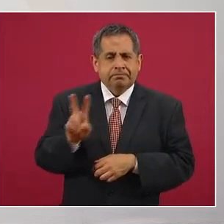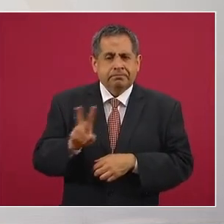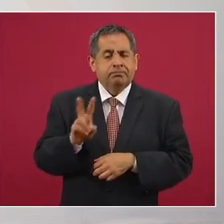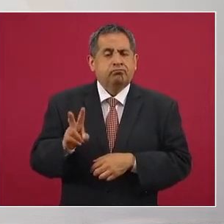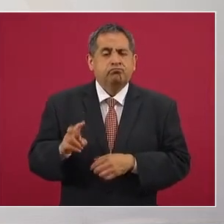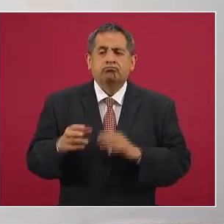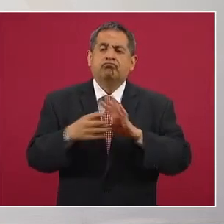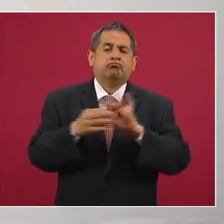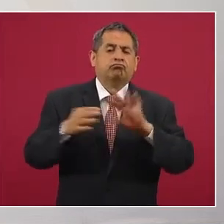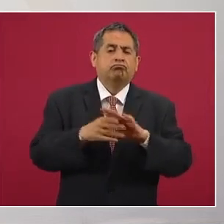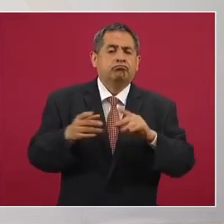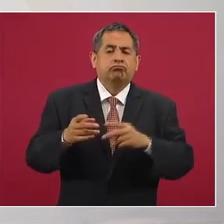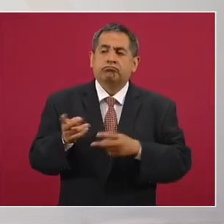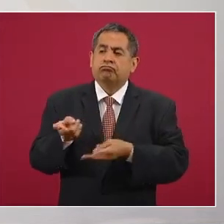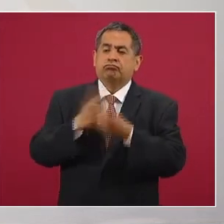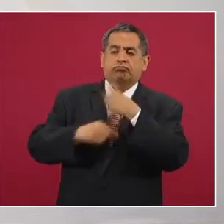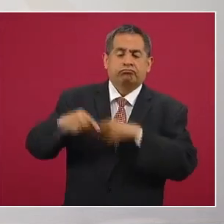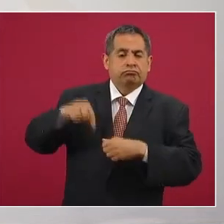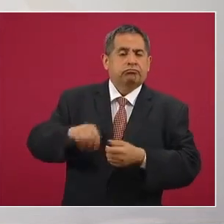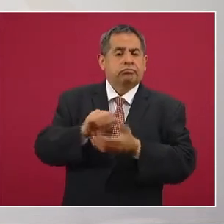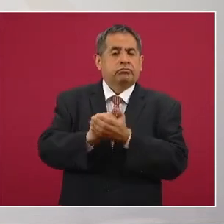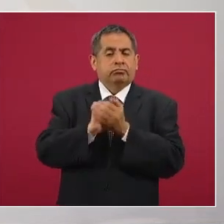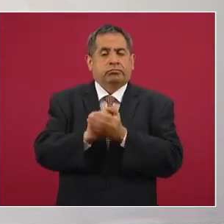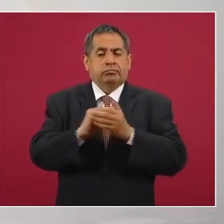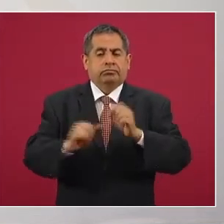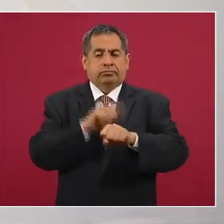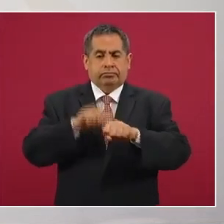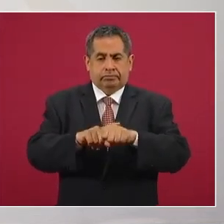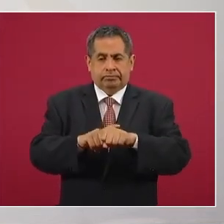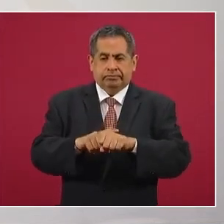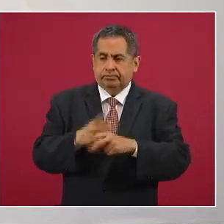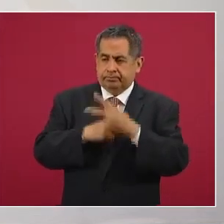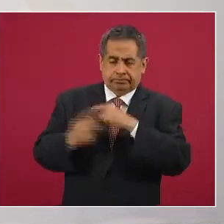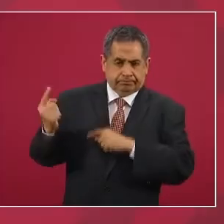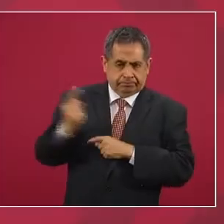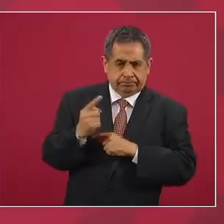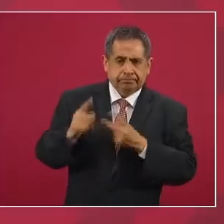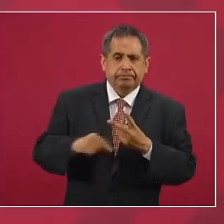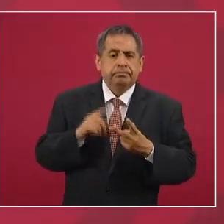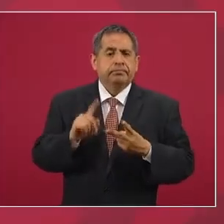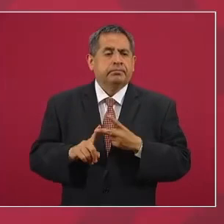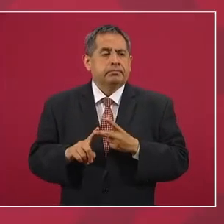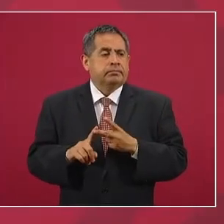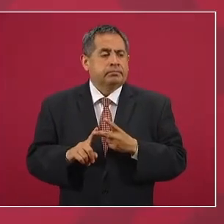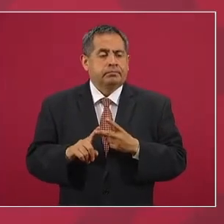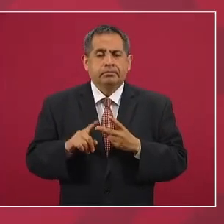que van a venir los de la Lotería Nacional, los del Instituto